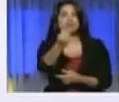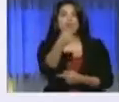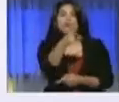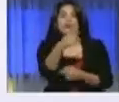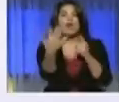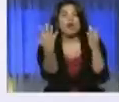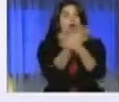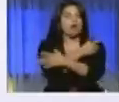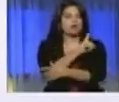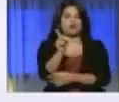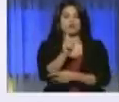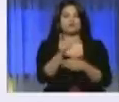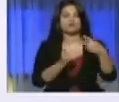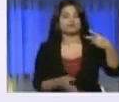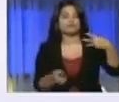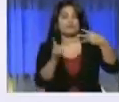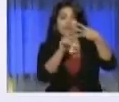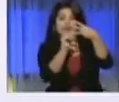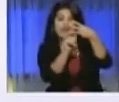Línea 2,